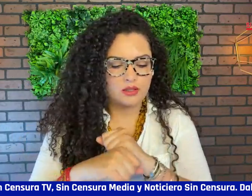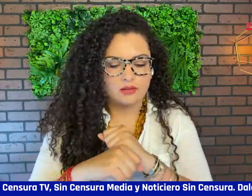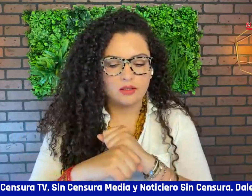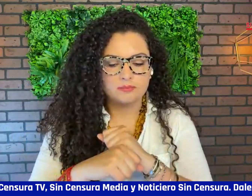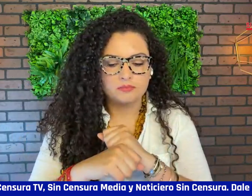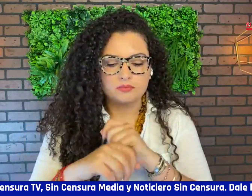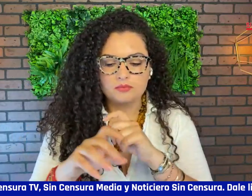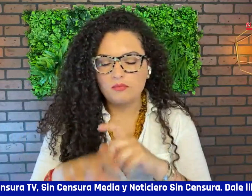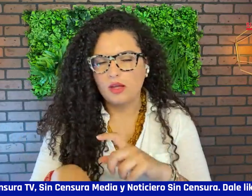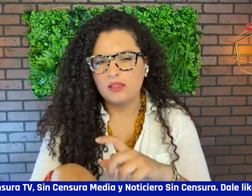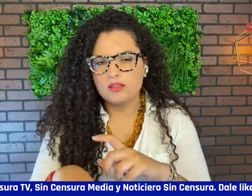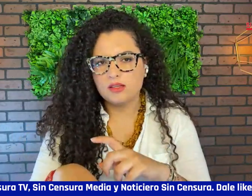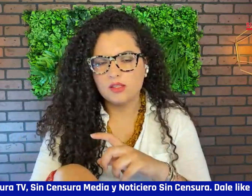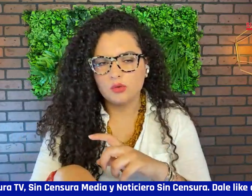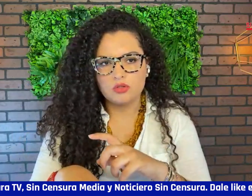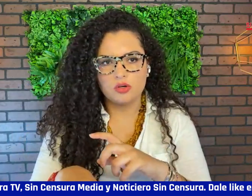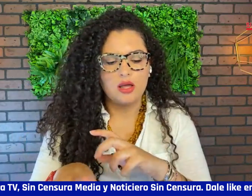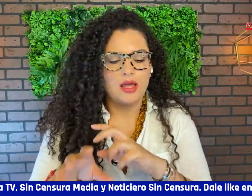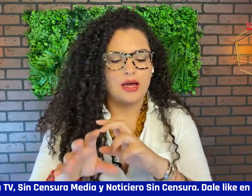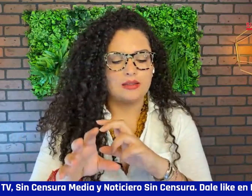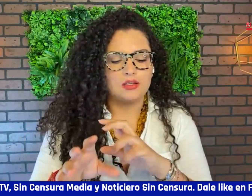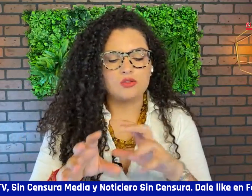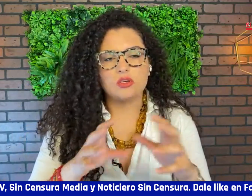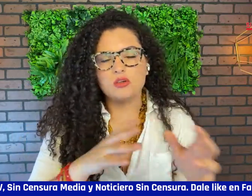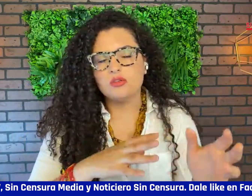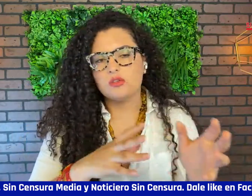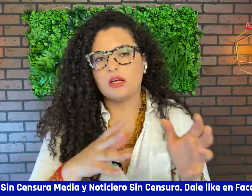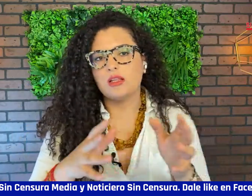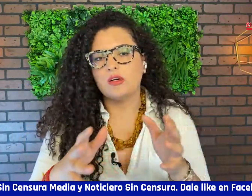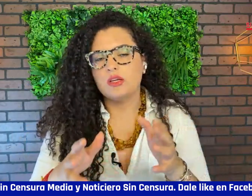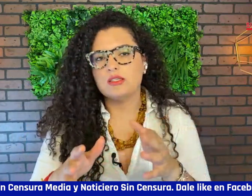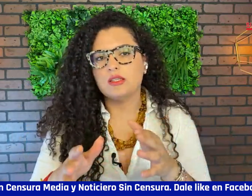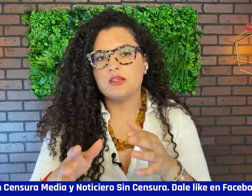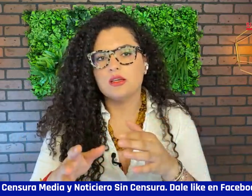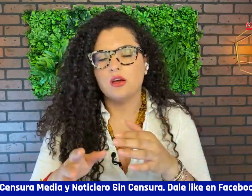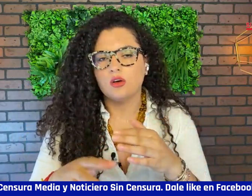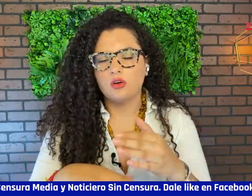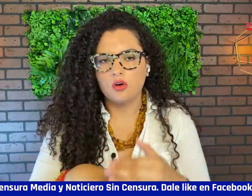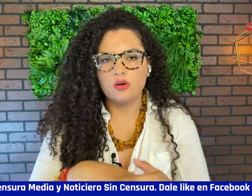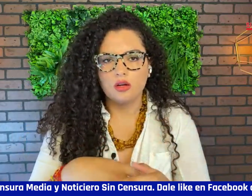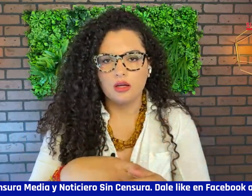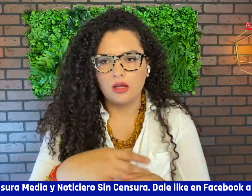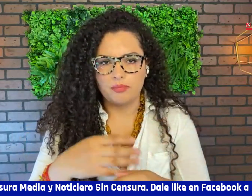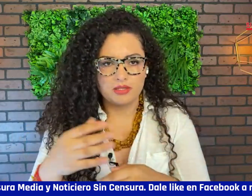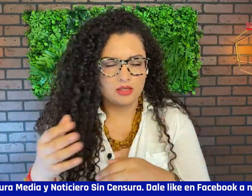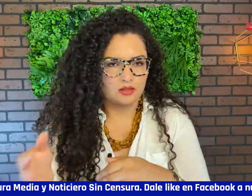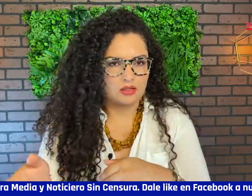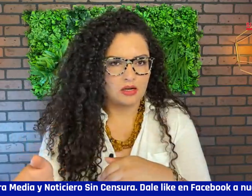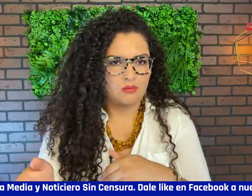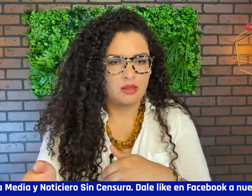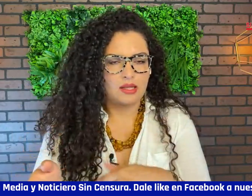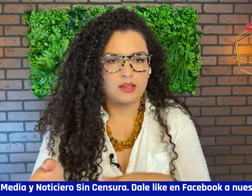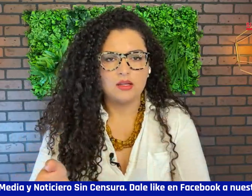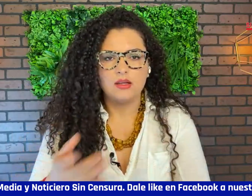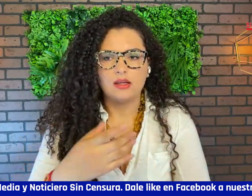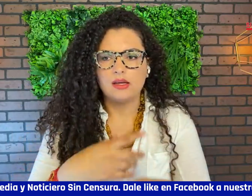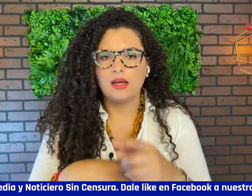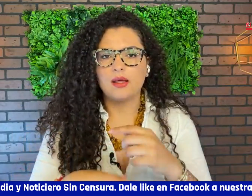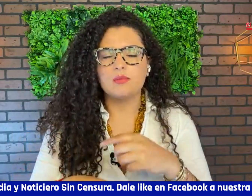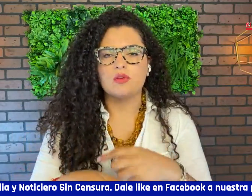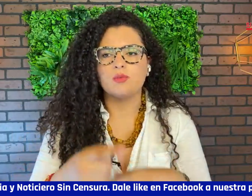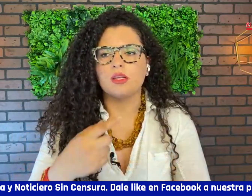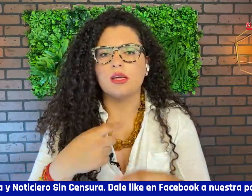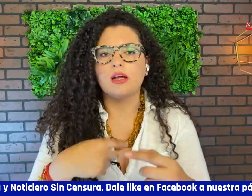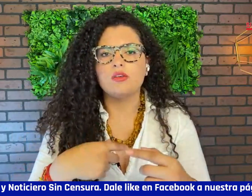dijo el presidente ante esta situación, ante los negocios de calderonistas con el presidente del Real Madrid.